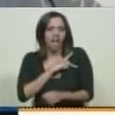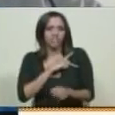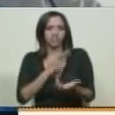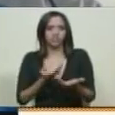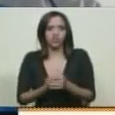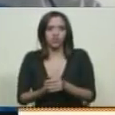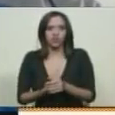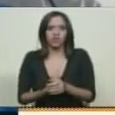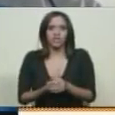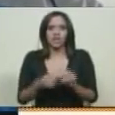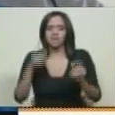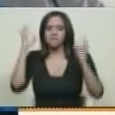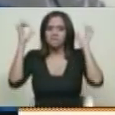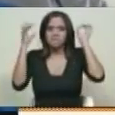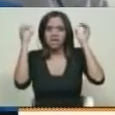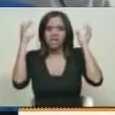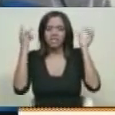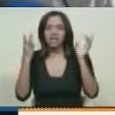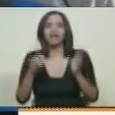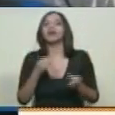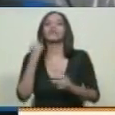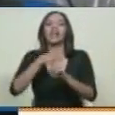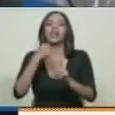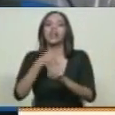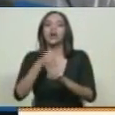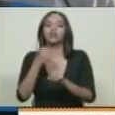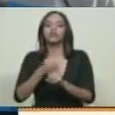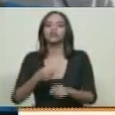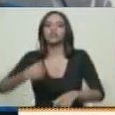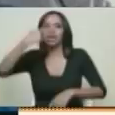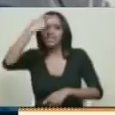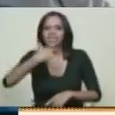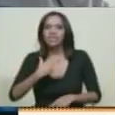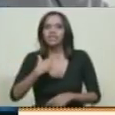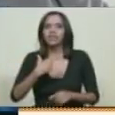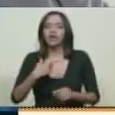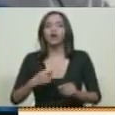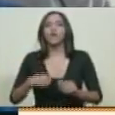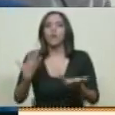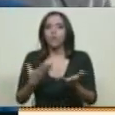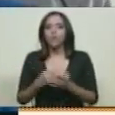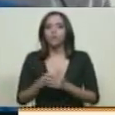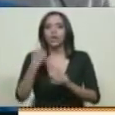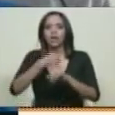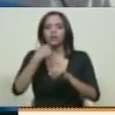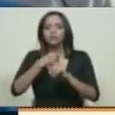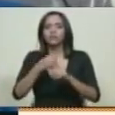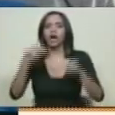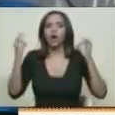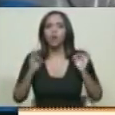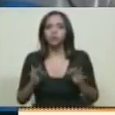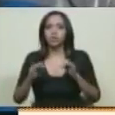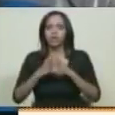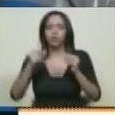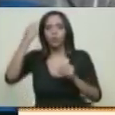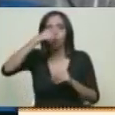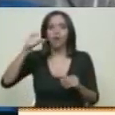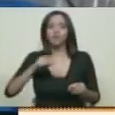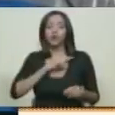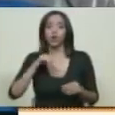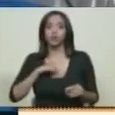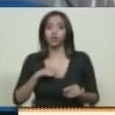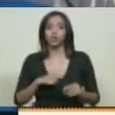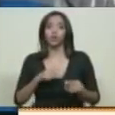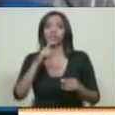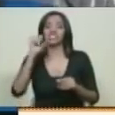positivos, criminalizar una lucha digna, criminalizar una causa justa de todo un pueblo. Nosotros no representamos el 100% del